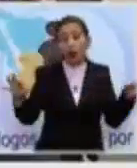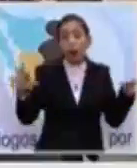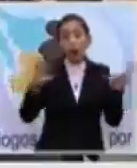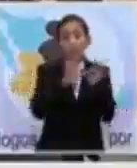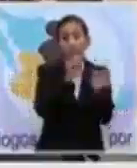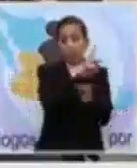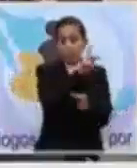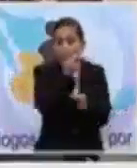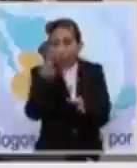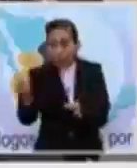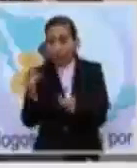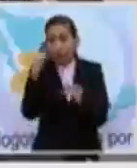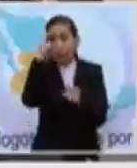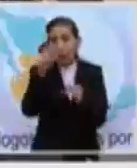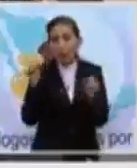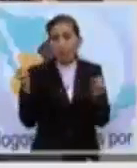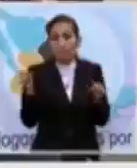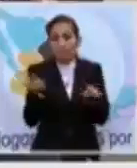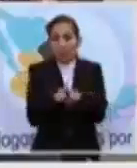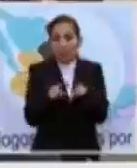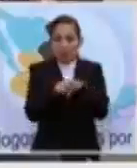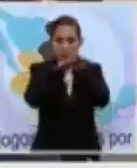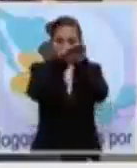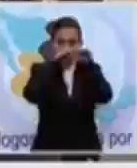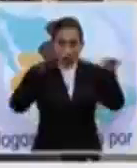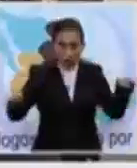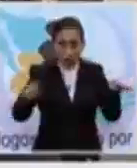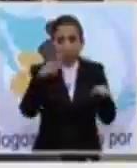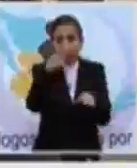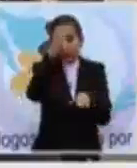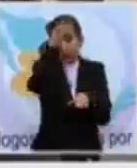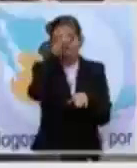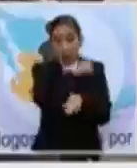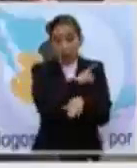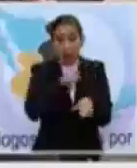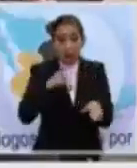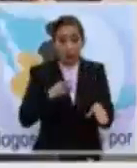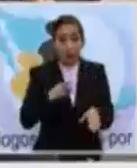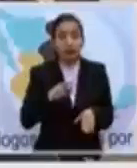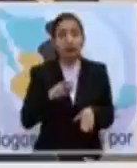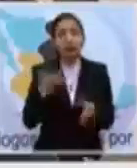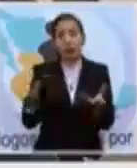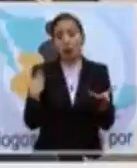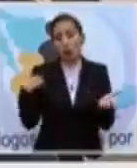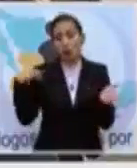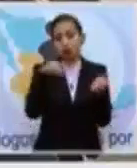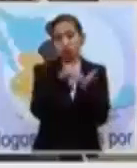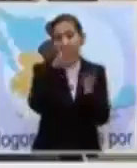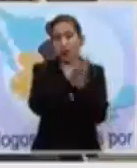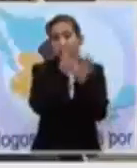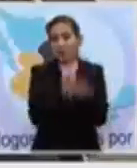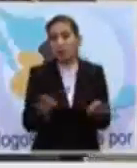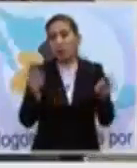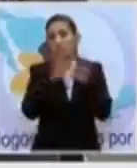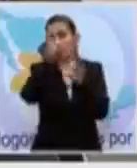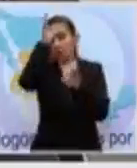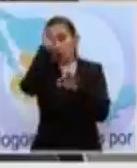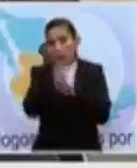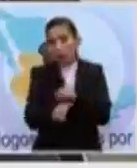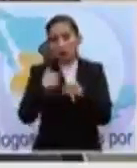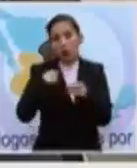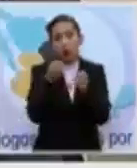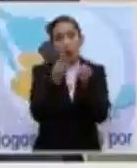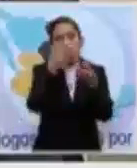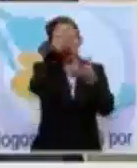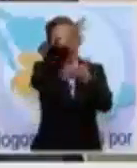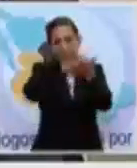homogéneo para que pudiéramos estar en mismas igualdad de condiciones. Y este convenio tendría que estar establecido principalmente en un acuerdo de